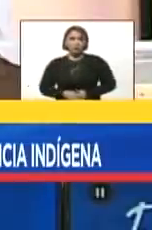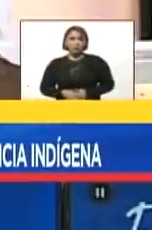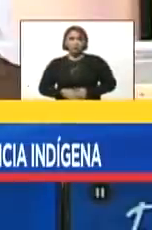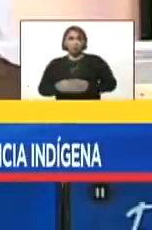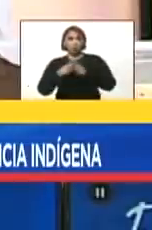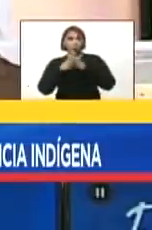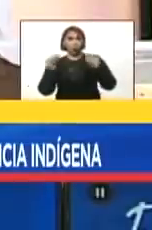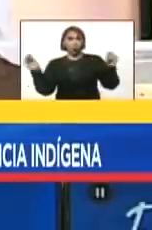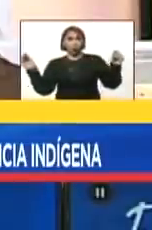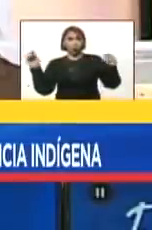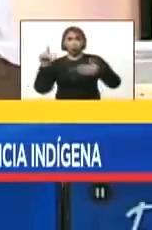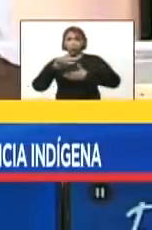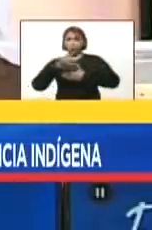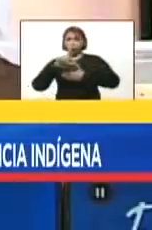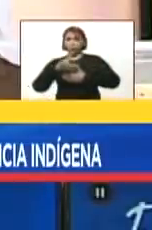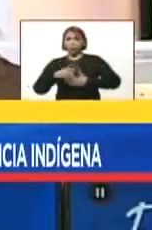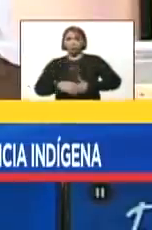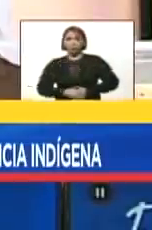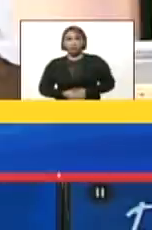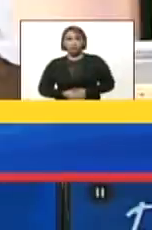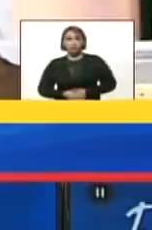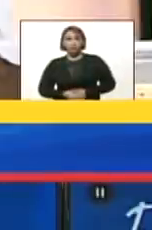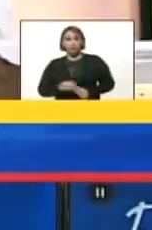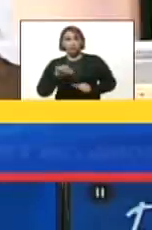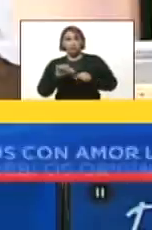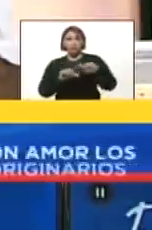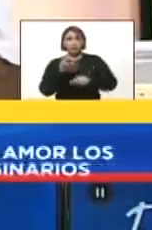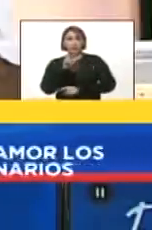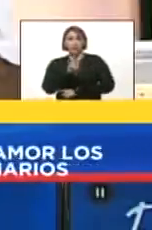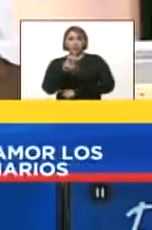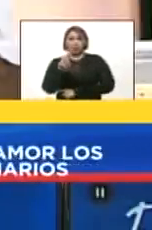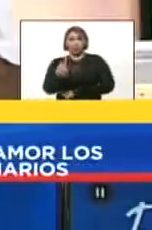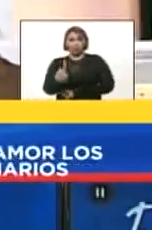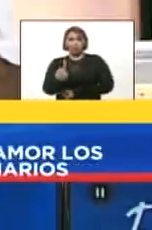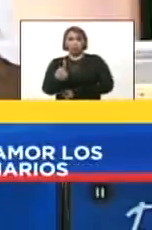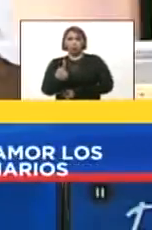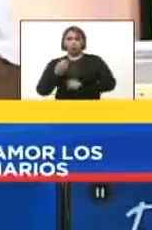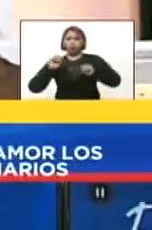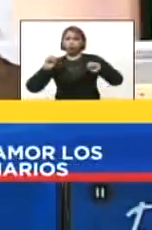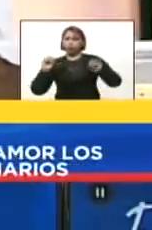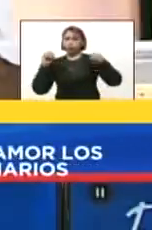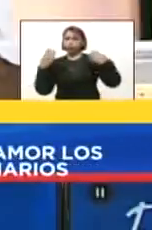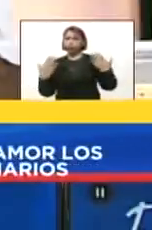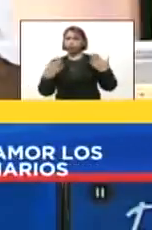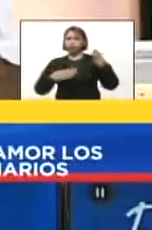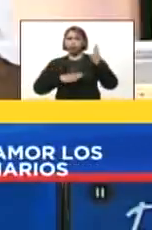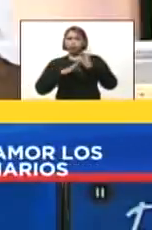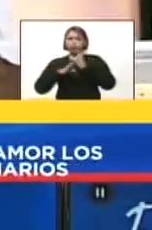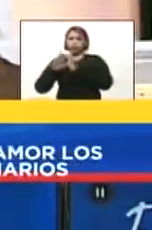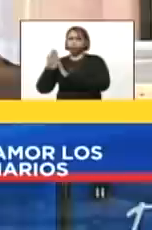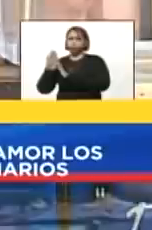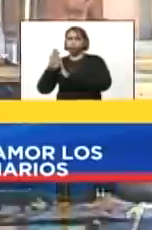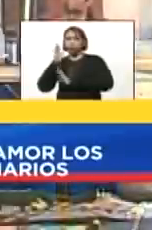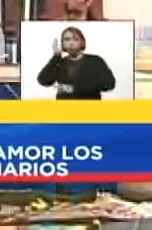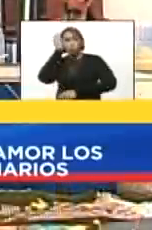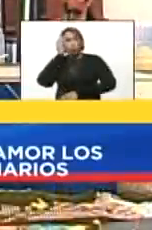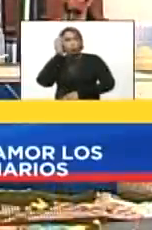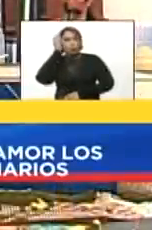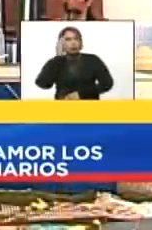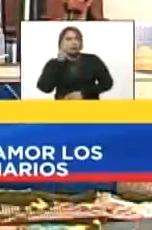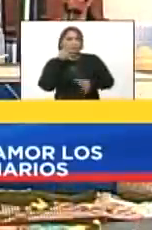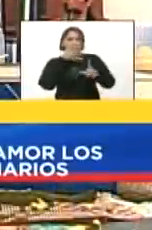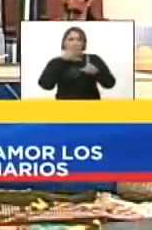toda la América. Este siglo XXI ha sido virtuoso porque se ha desarrollado una conciencia.